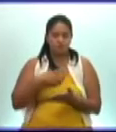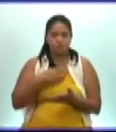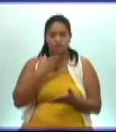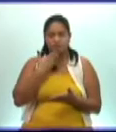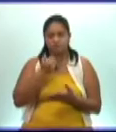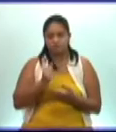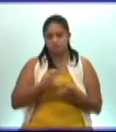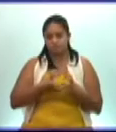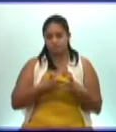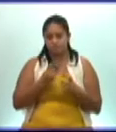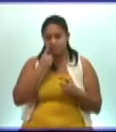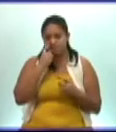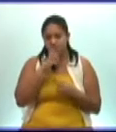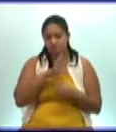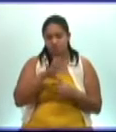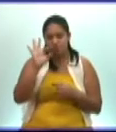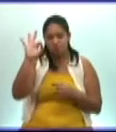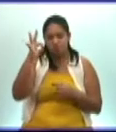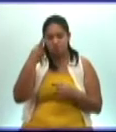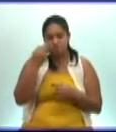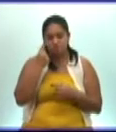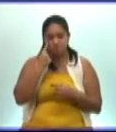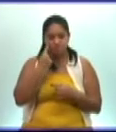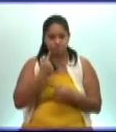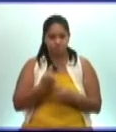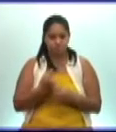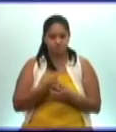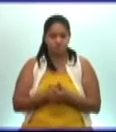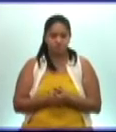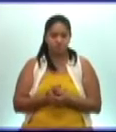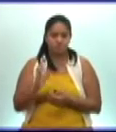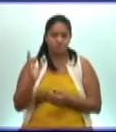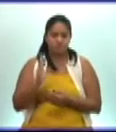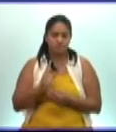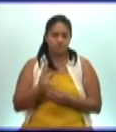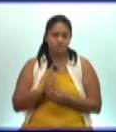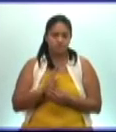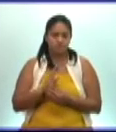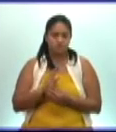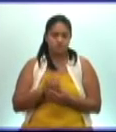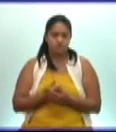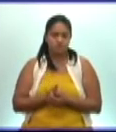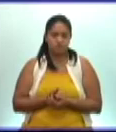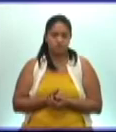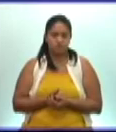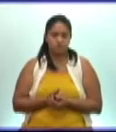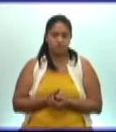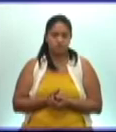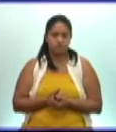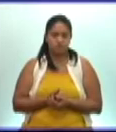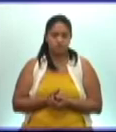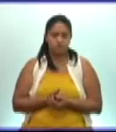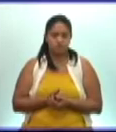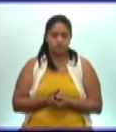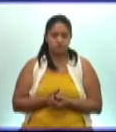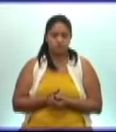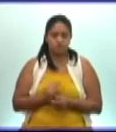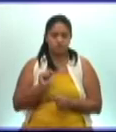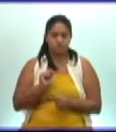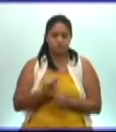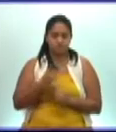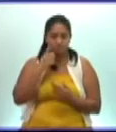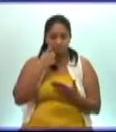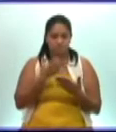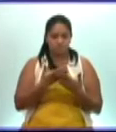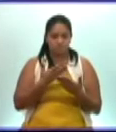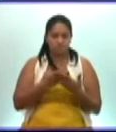criterio sobre la naturaleza de la luz, aparece el físico holandés Christian Huygens, que fue quien propone